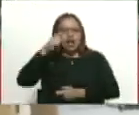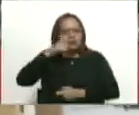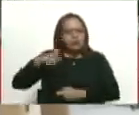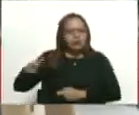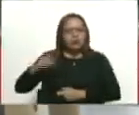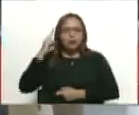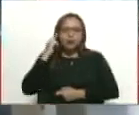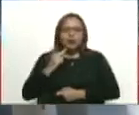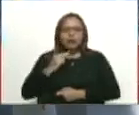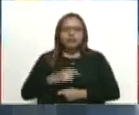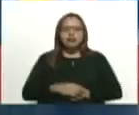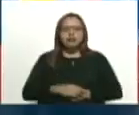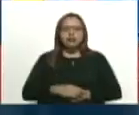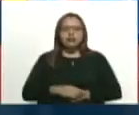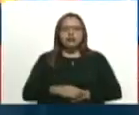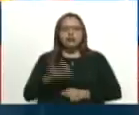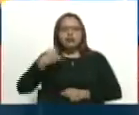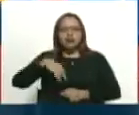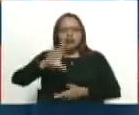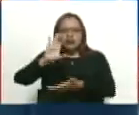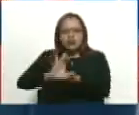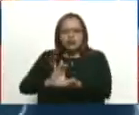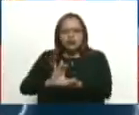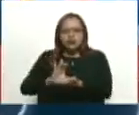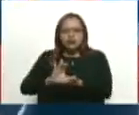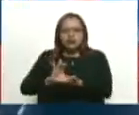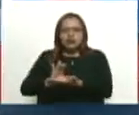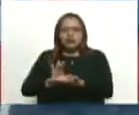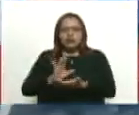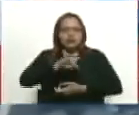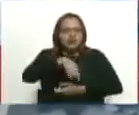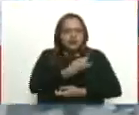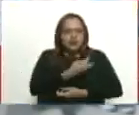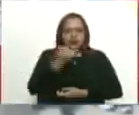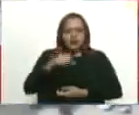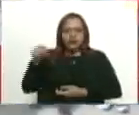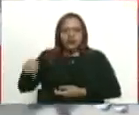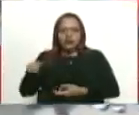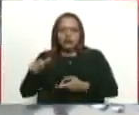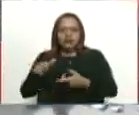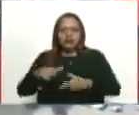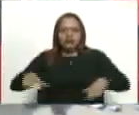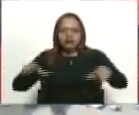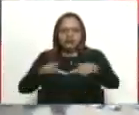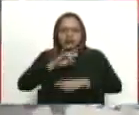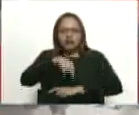es una ciudad universitaria, donde está la Universidad de Moscú,